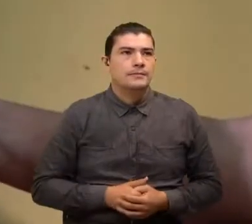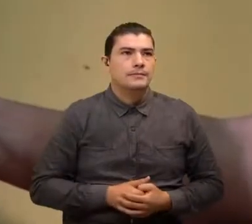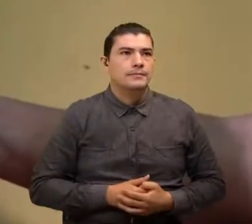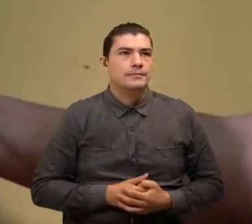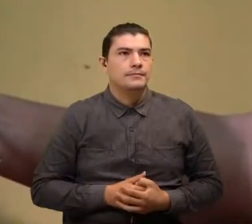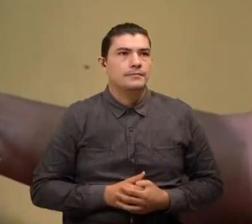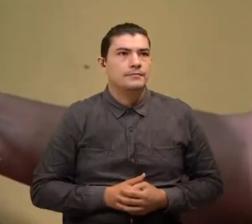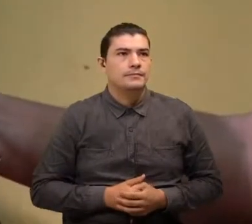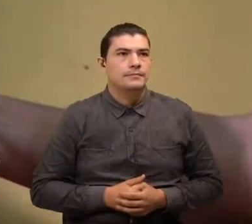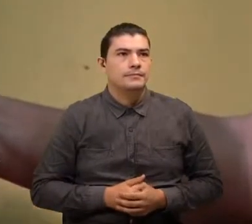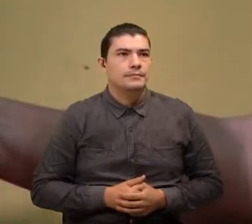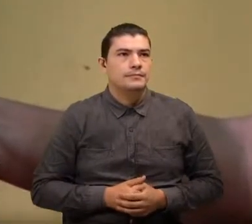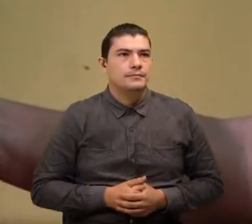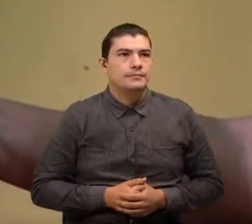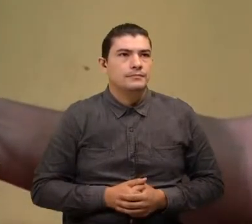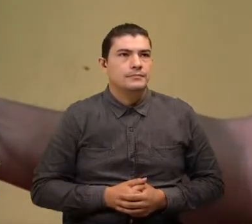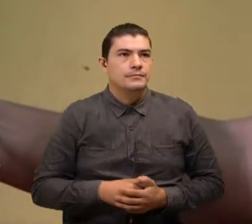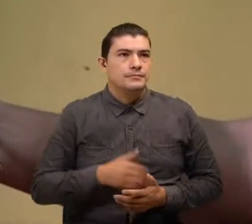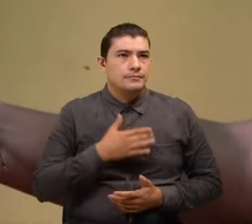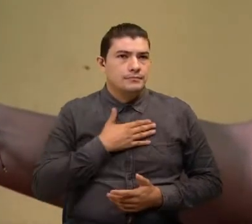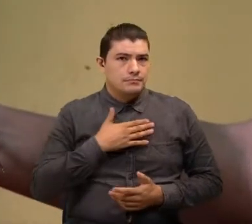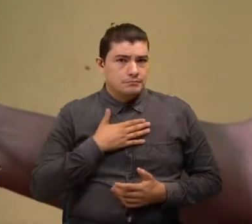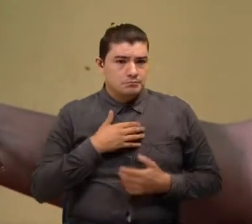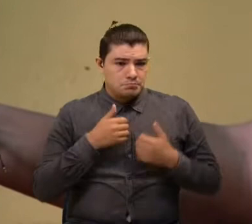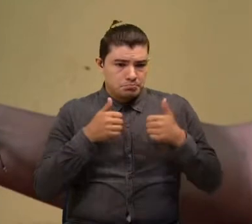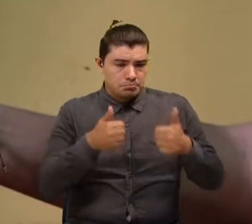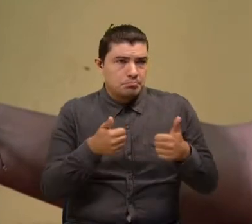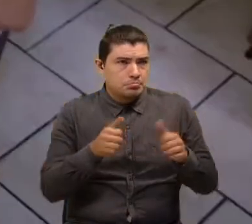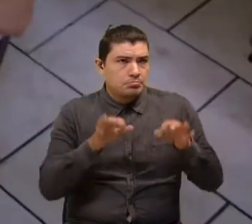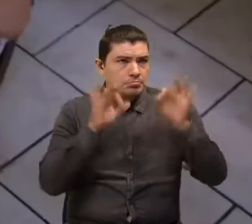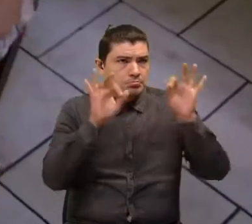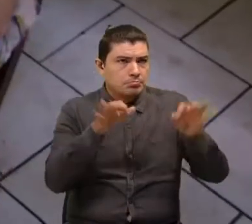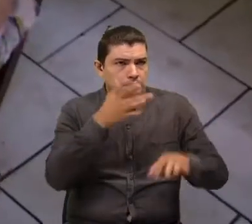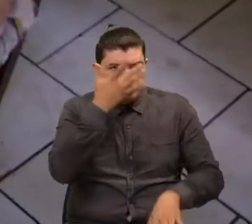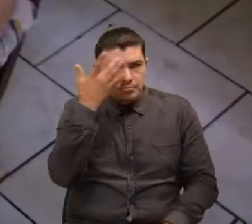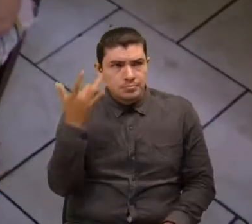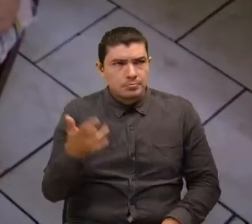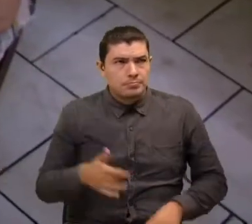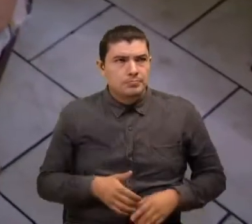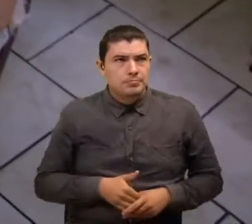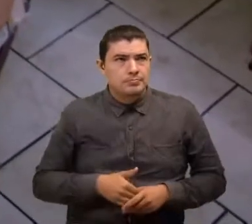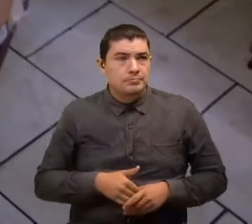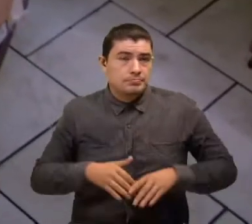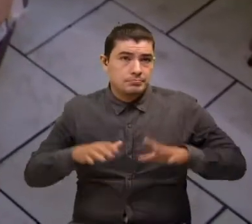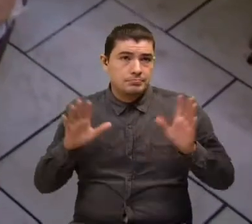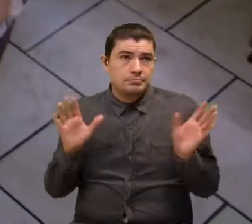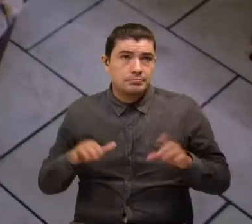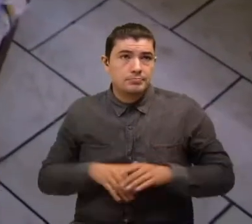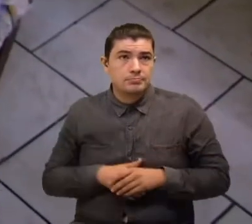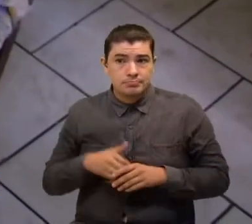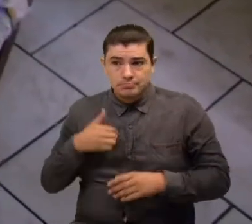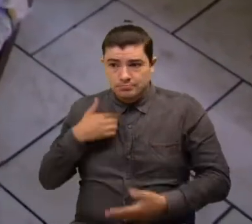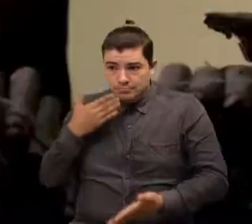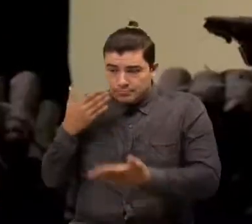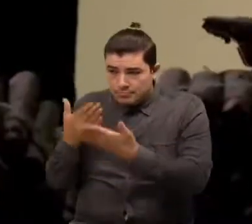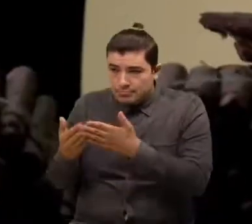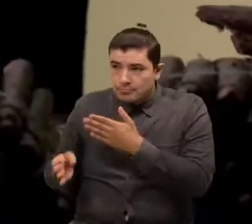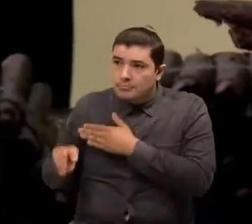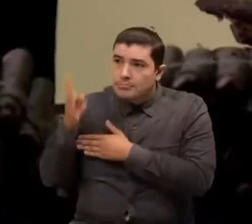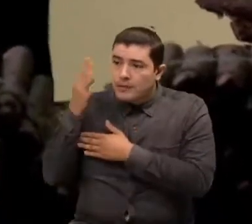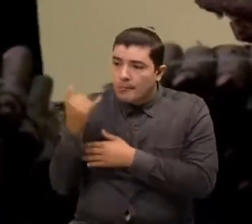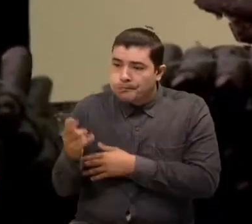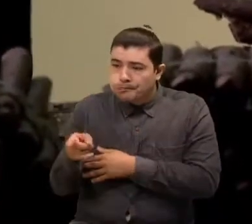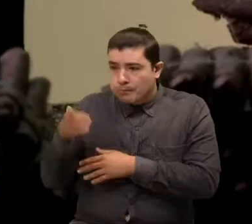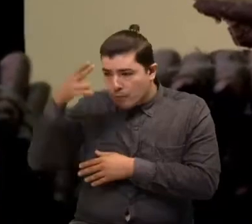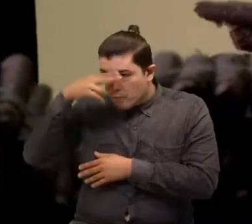mí ha sido bueno, porque gracias a Dios he sacado los hijos a donde